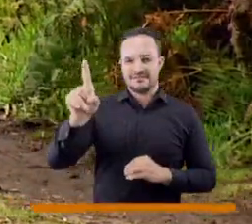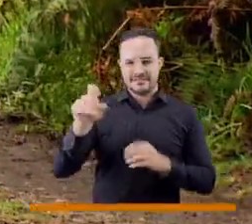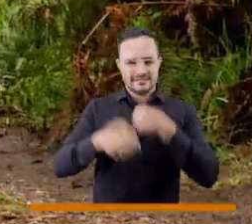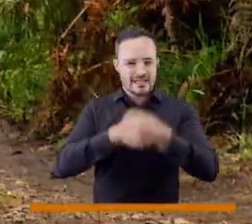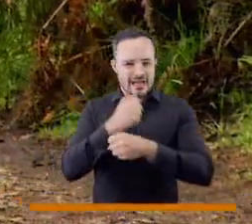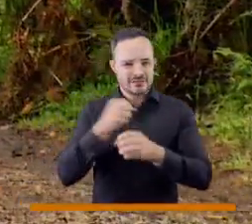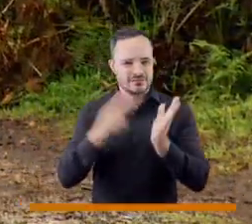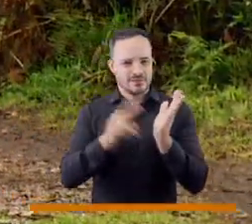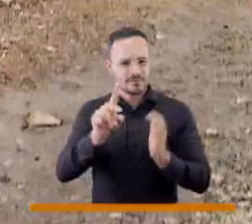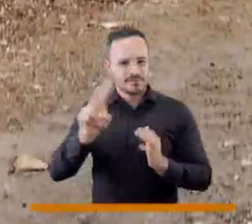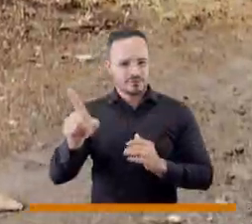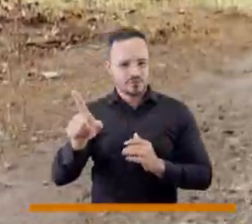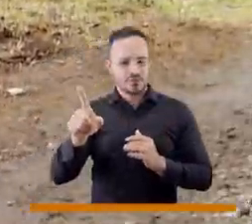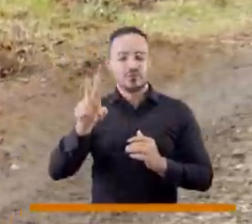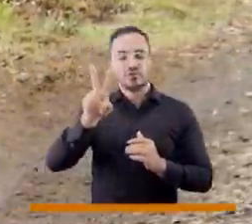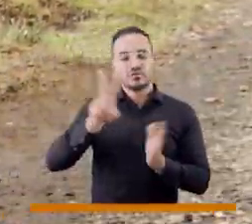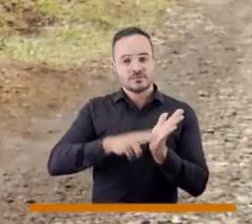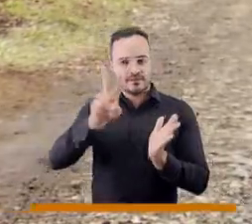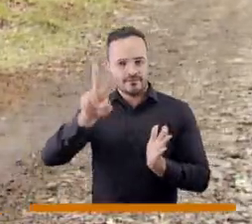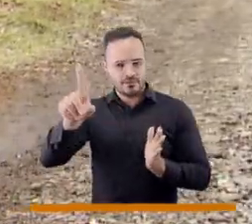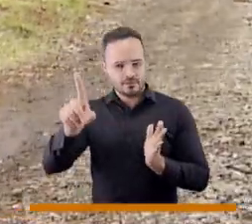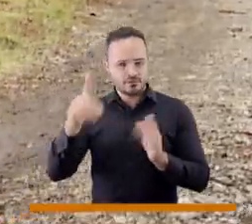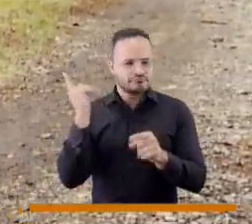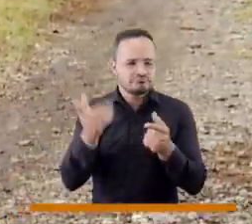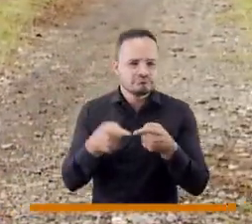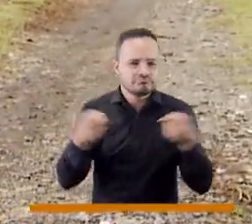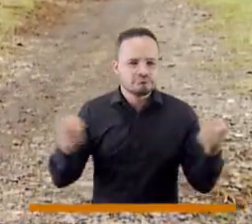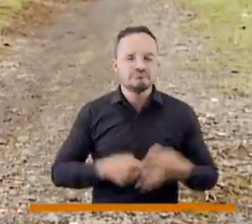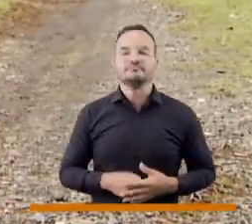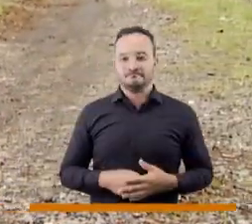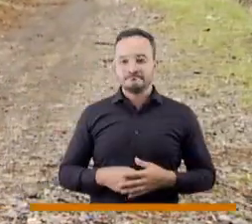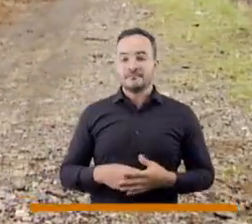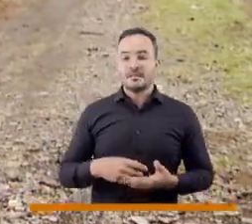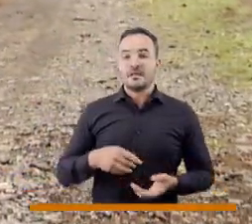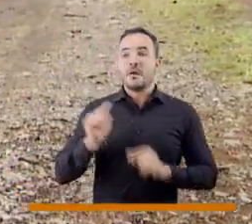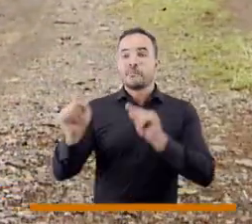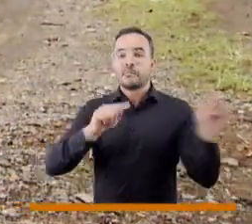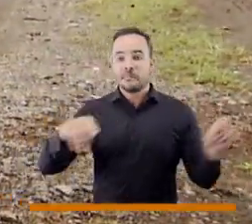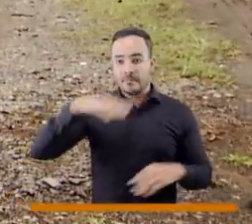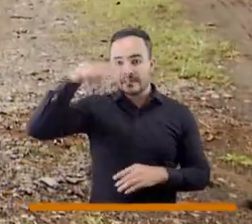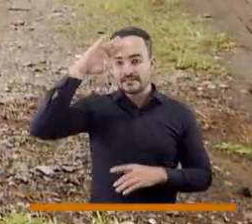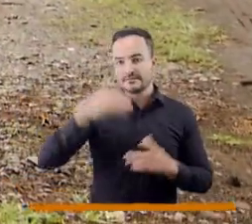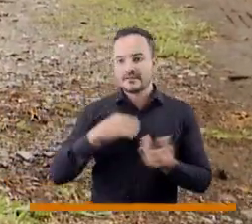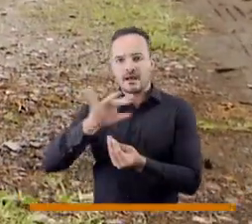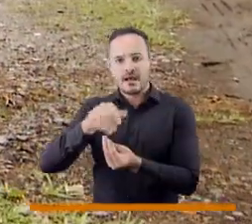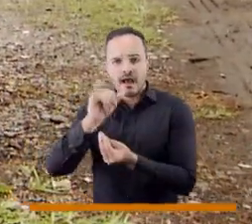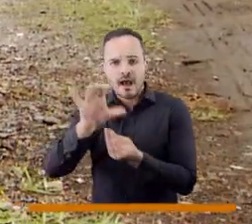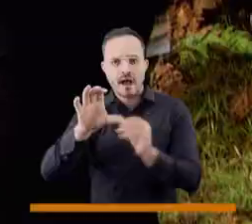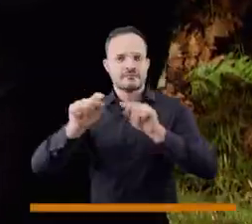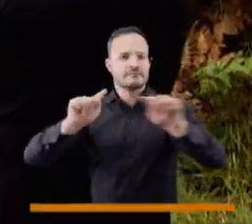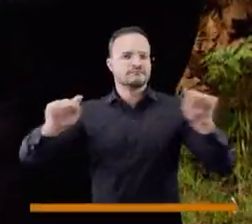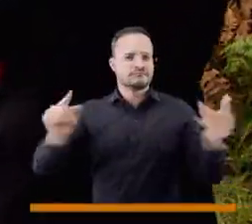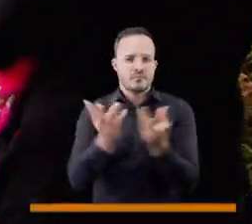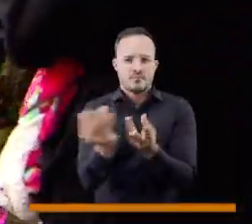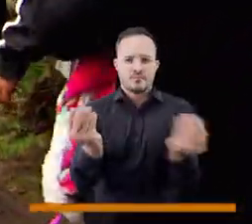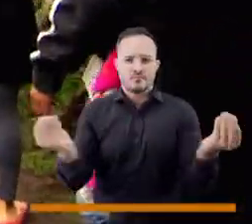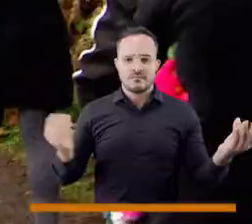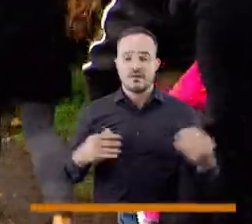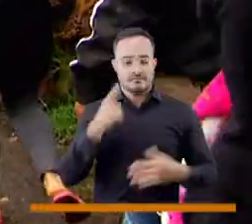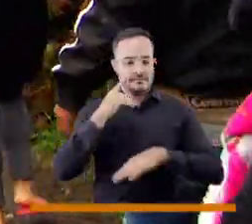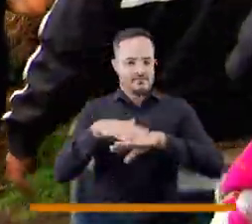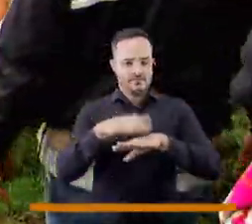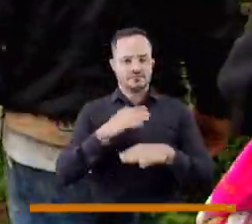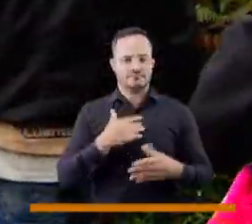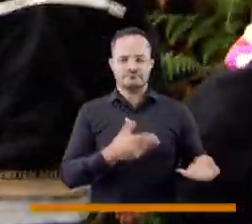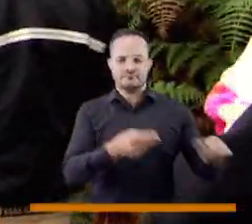del 2021. Y hoy podemos decir que Medellín, cada una de las juntas de acción comunal cuenta con una tarjeta cívica con